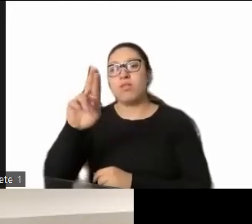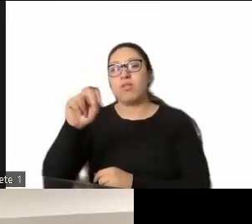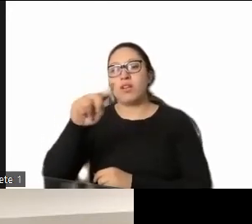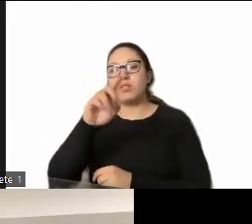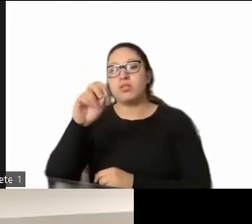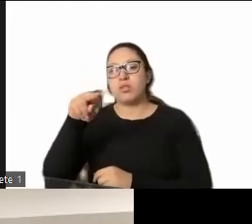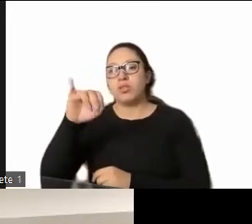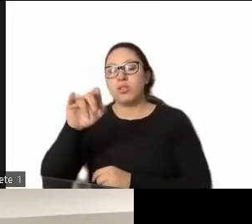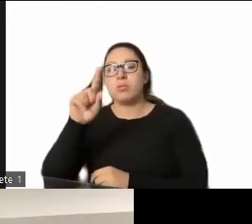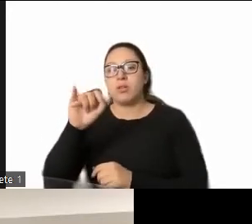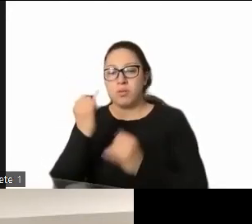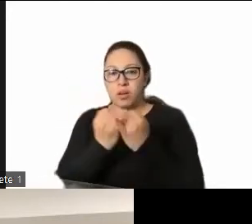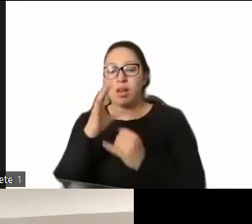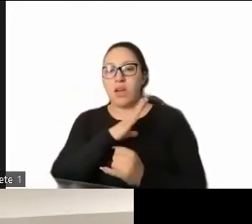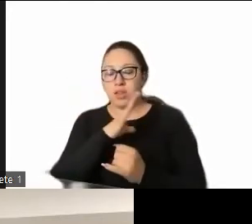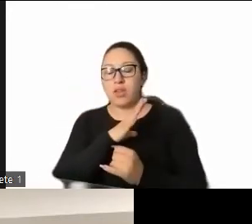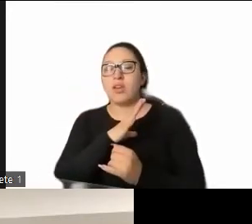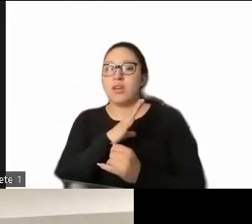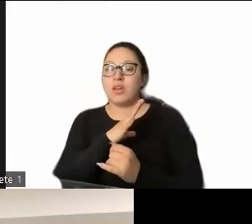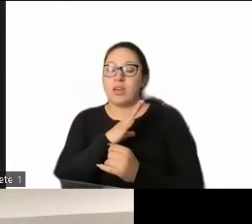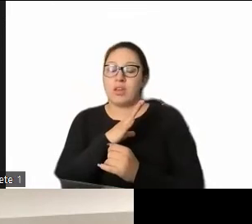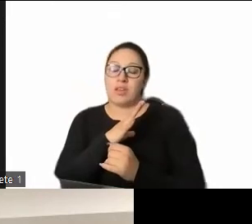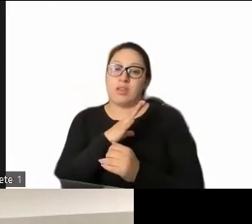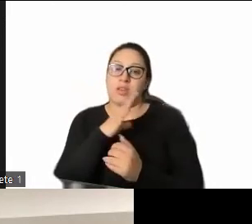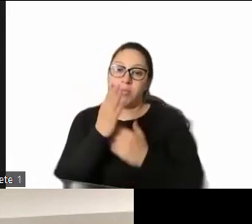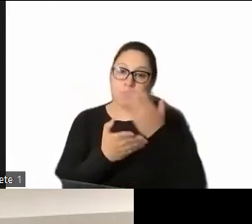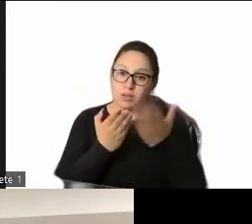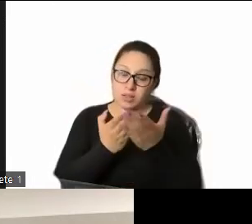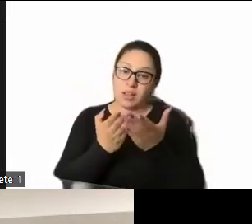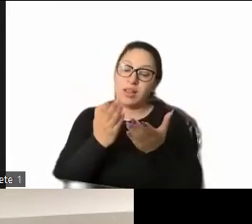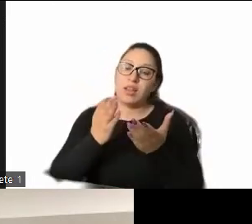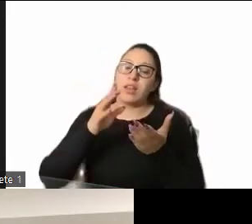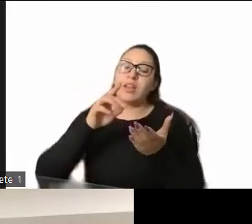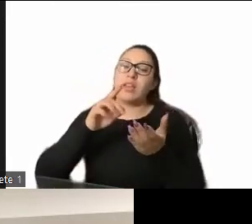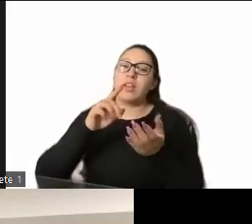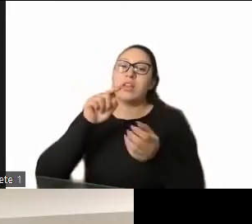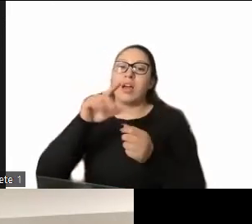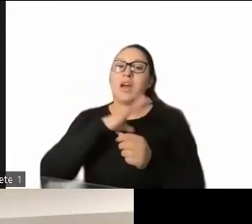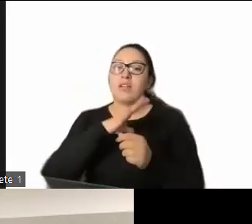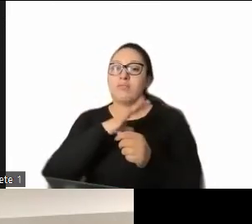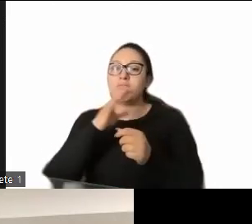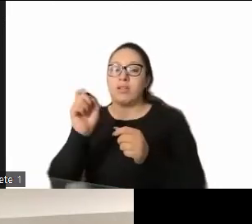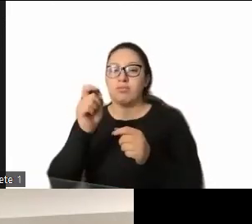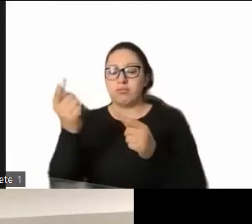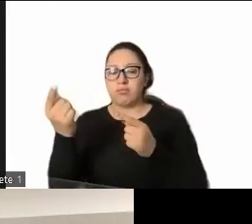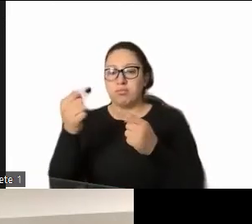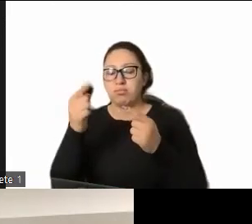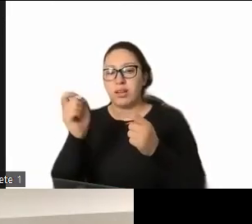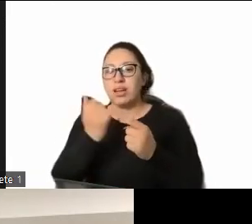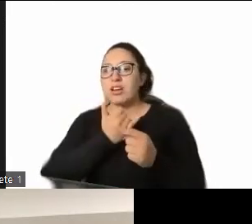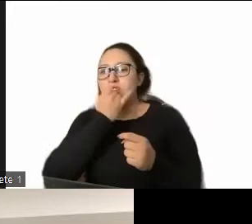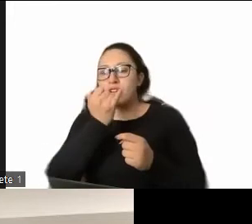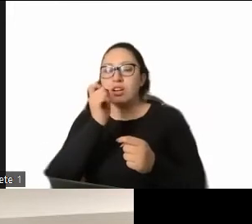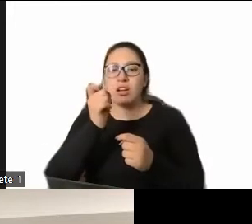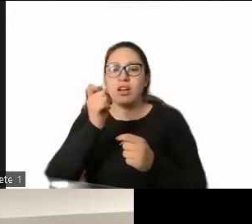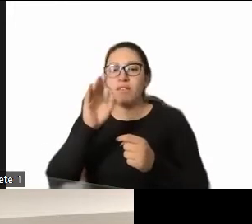algunos planteamientos que, bueno, el propio dictamen señala algunas disparidades en fechas, cuestiones, errores de forma, que